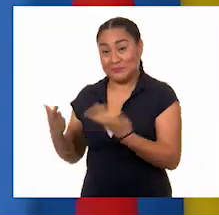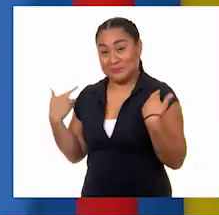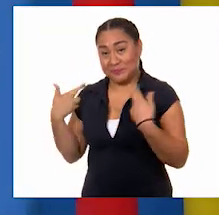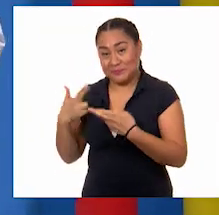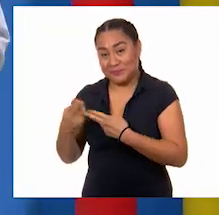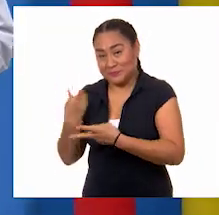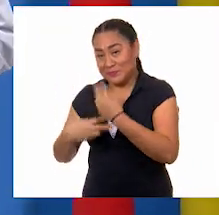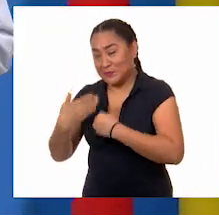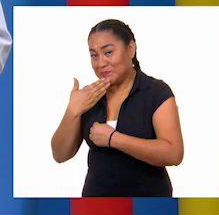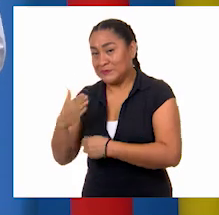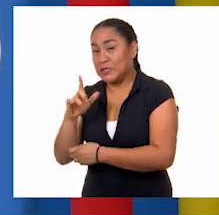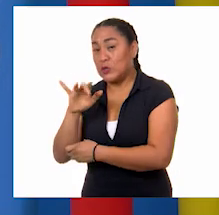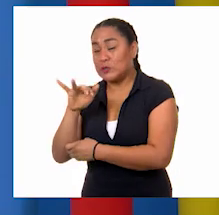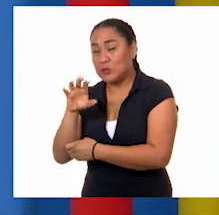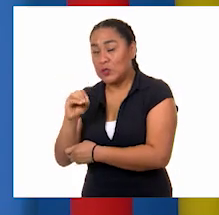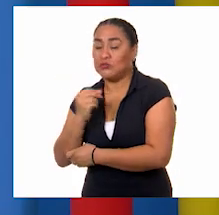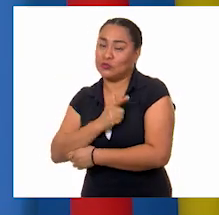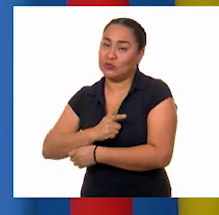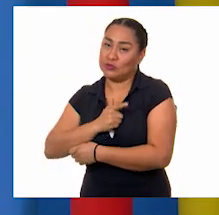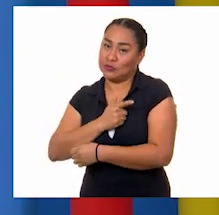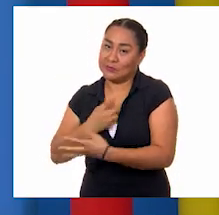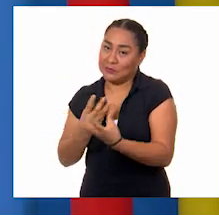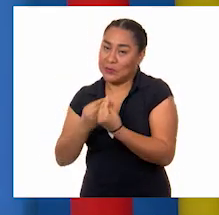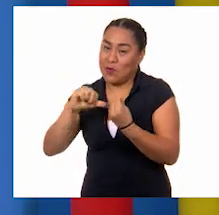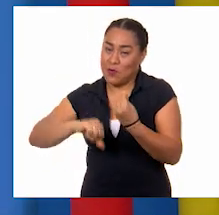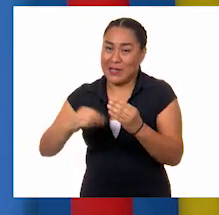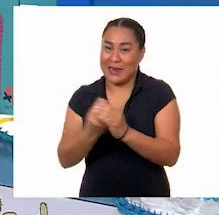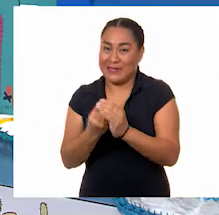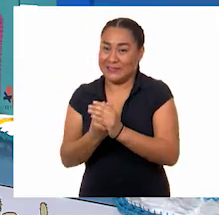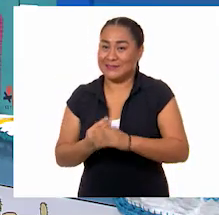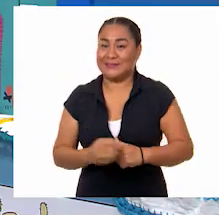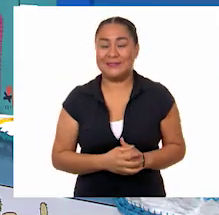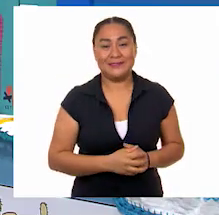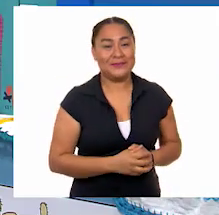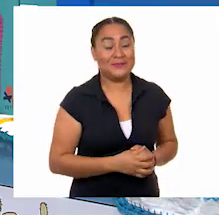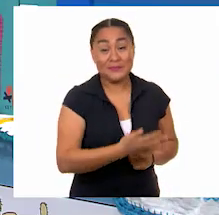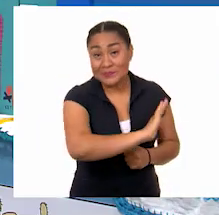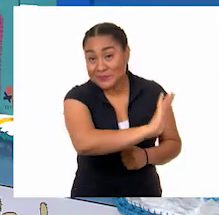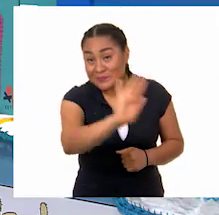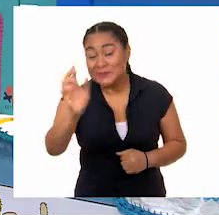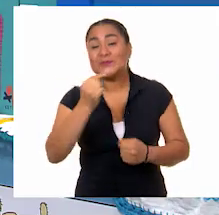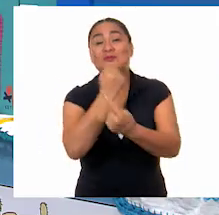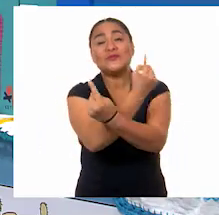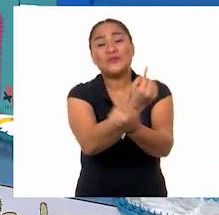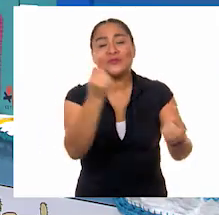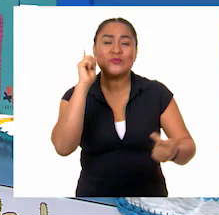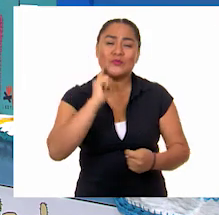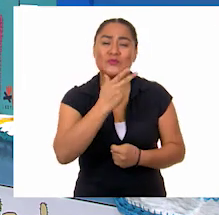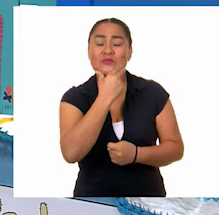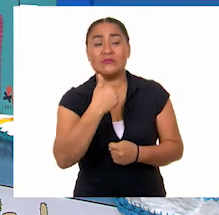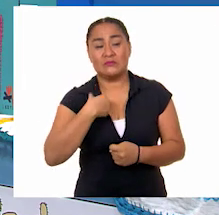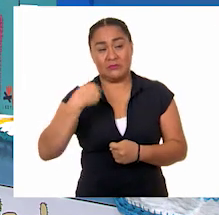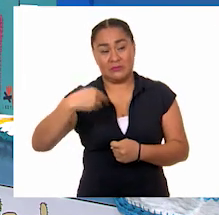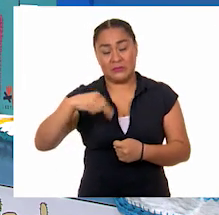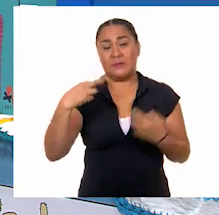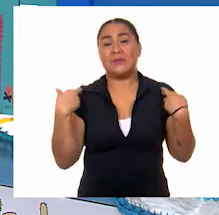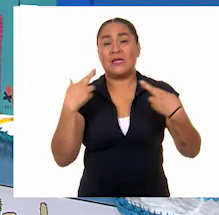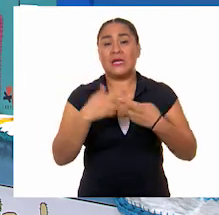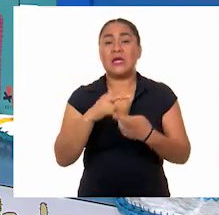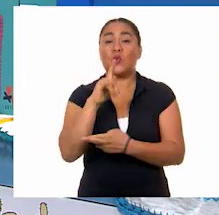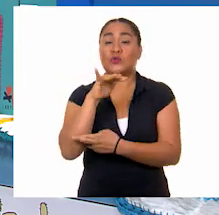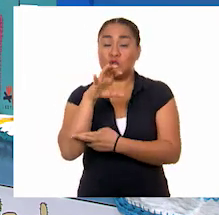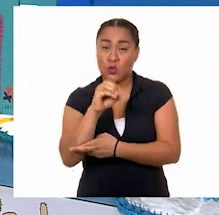bienvenido. Maestro Lucio, es un gusto compartir con ustedes este espacio. Hola, niños y niñas. Soy el maestro Lucio Martínez